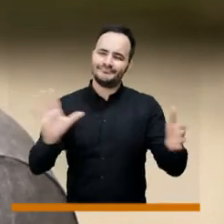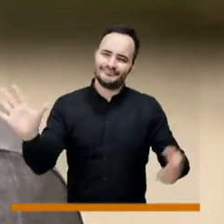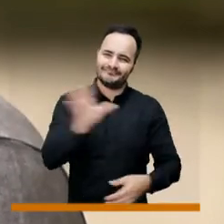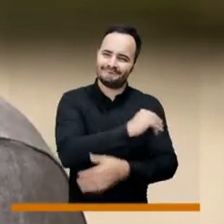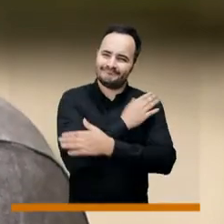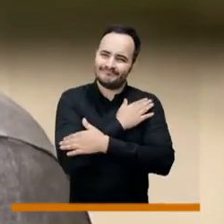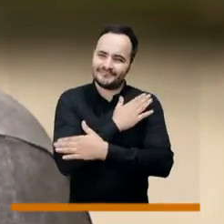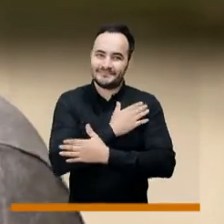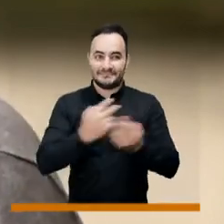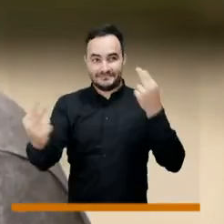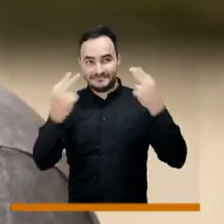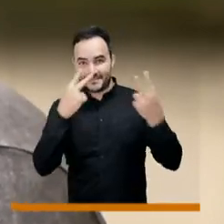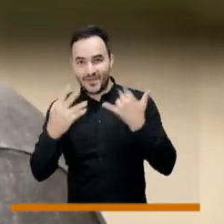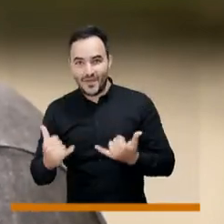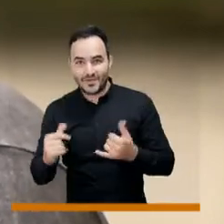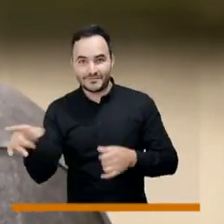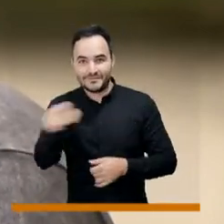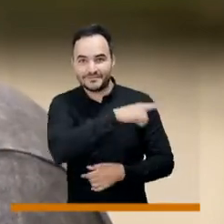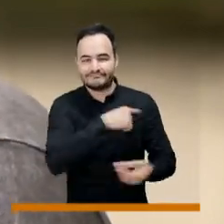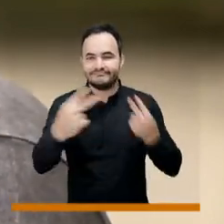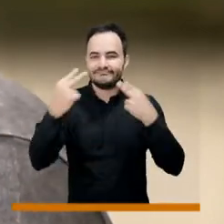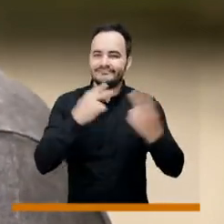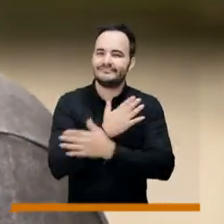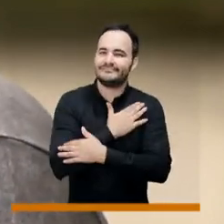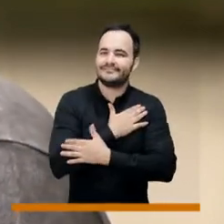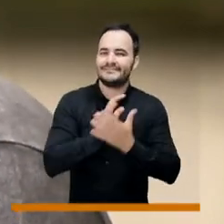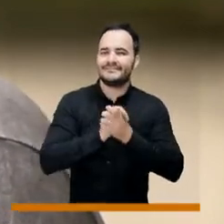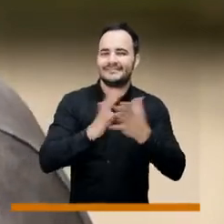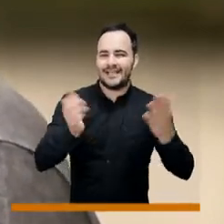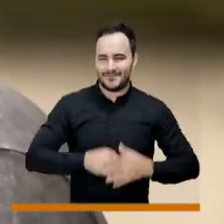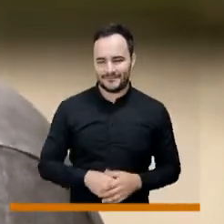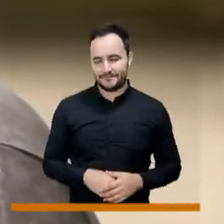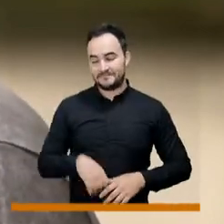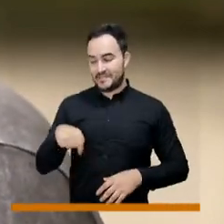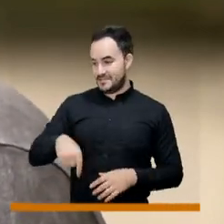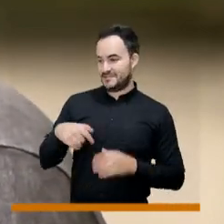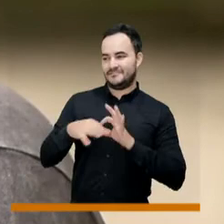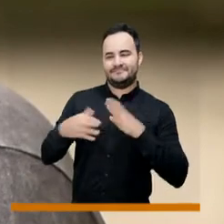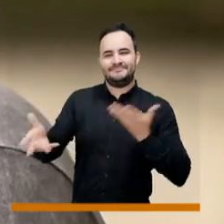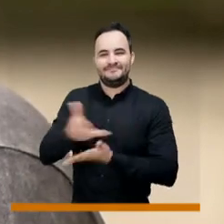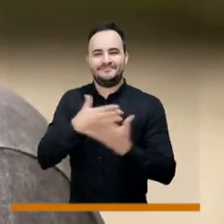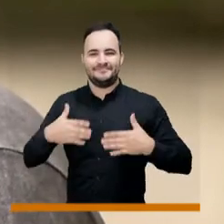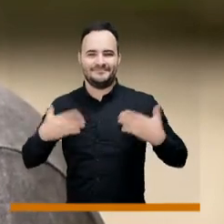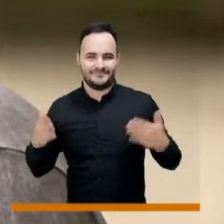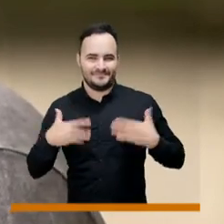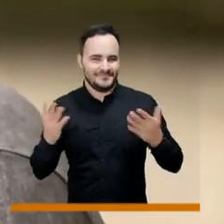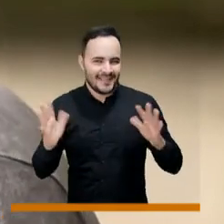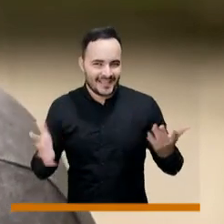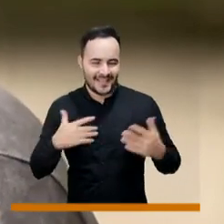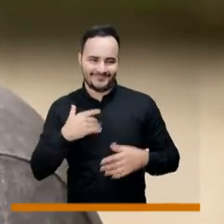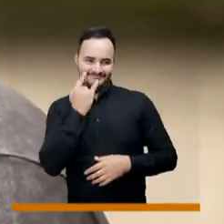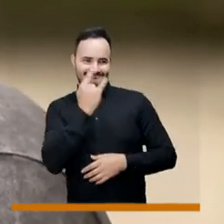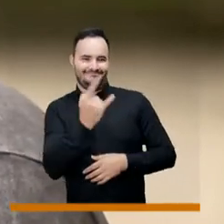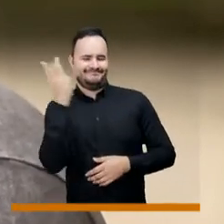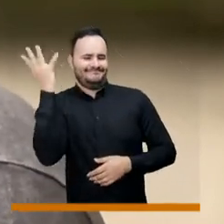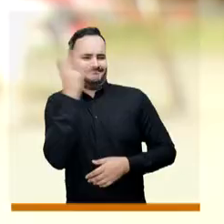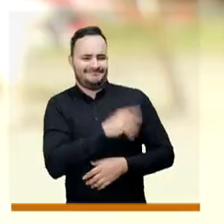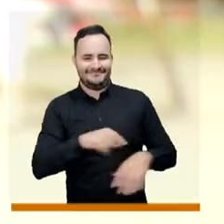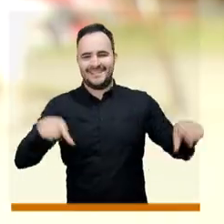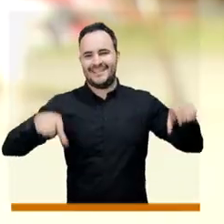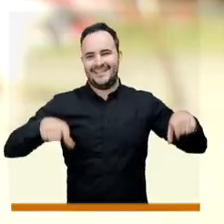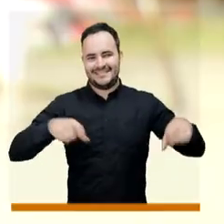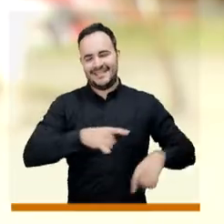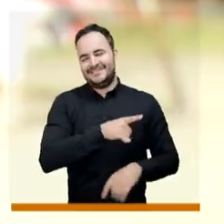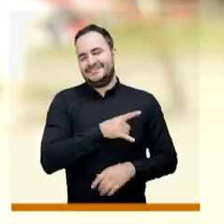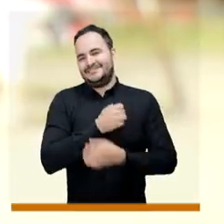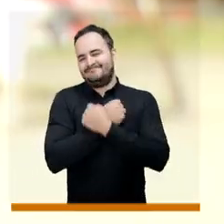un cordial saludo para todos los que nos están viendo ahorita. Y un saludo aquí, animando con lo que es el amor de nosotros, que son las canchas.